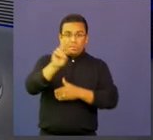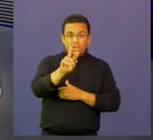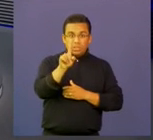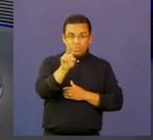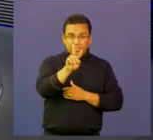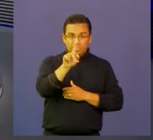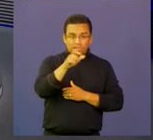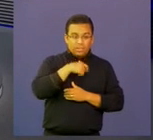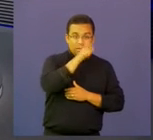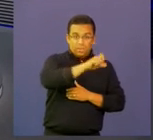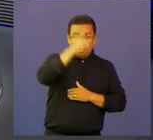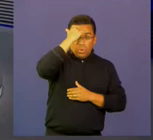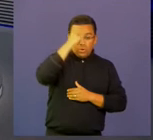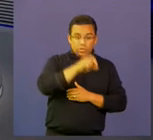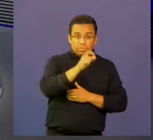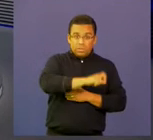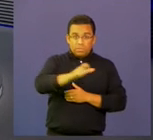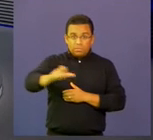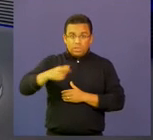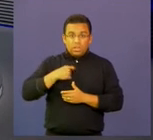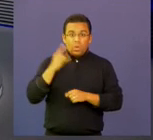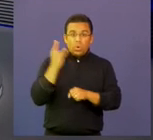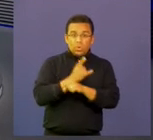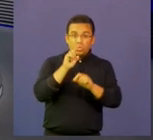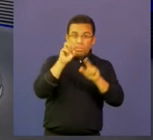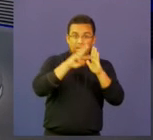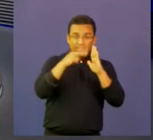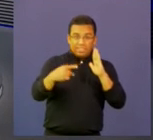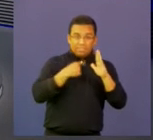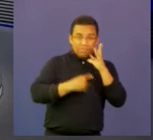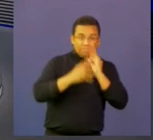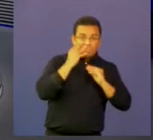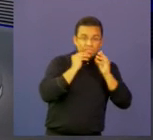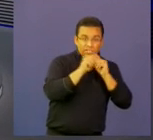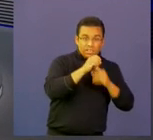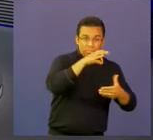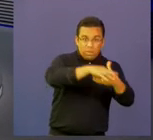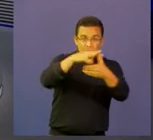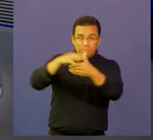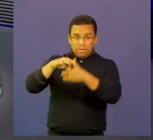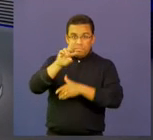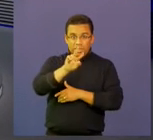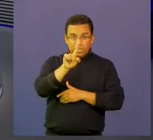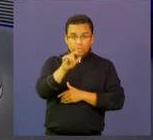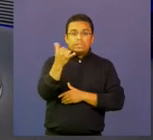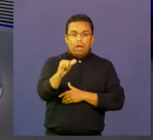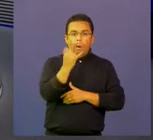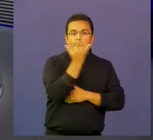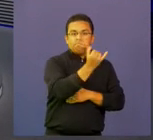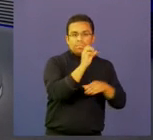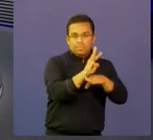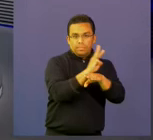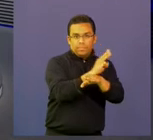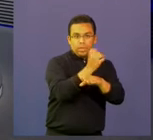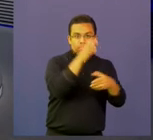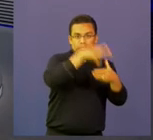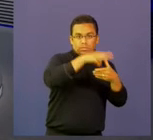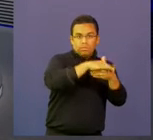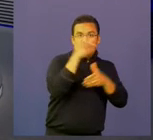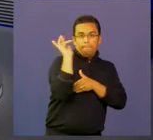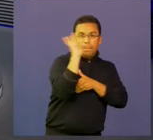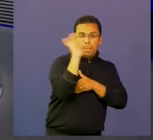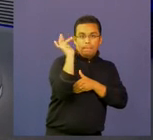21 experiencias maravillosas de uso de las TIC que están en la plataforma. Tenemos ya